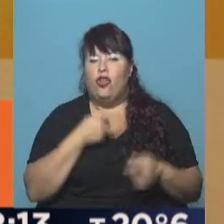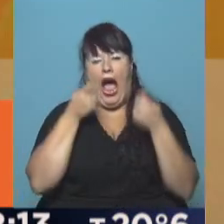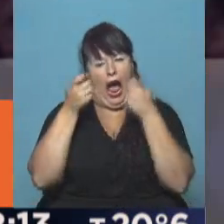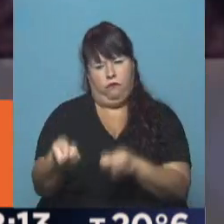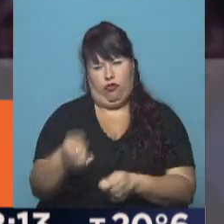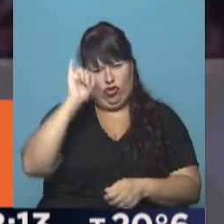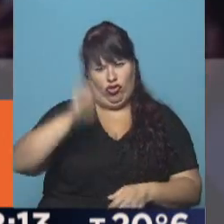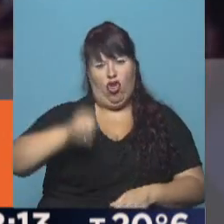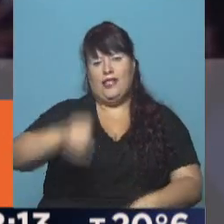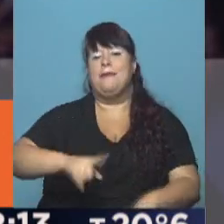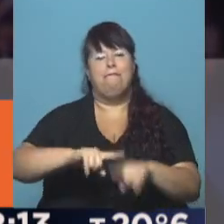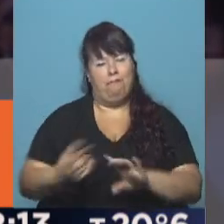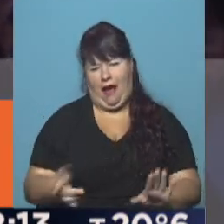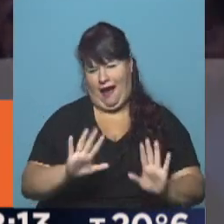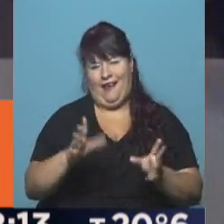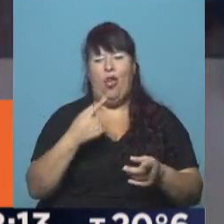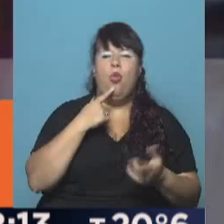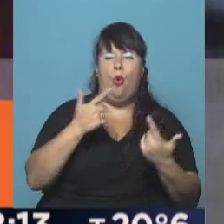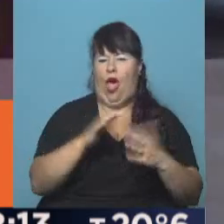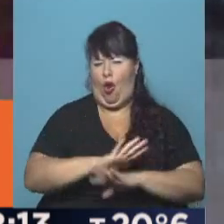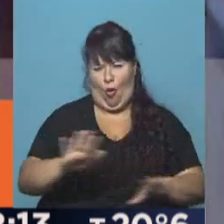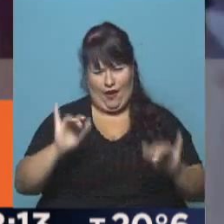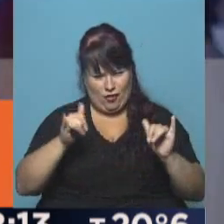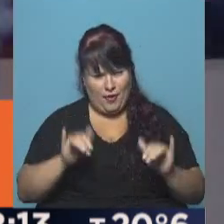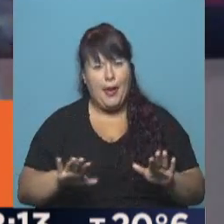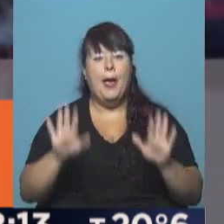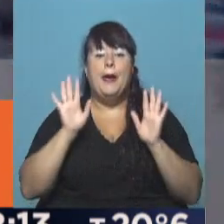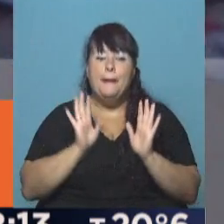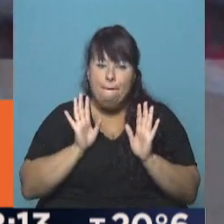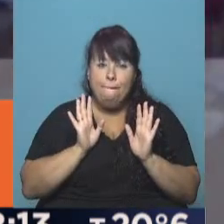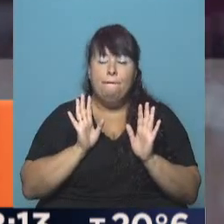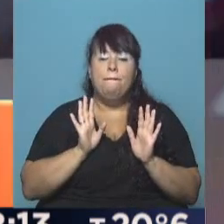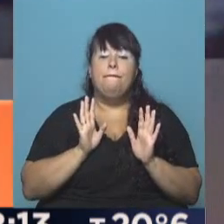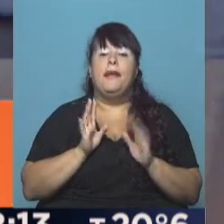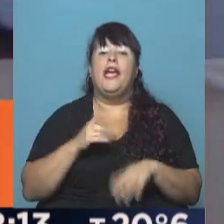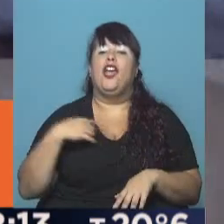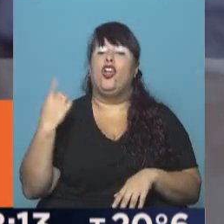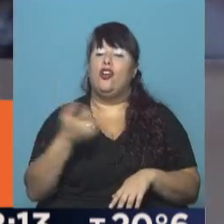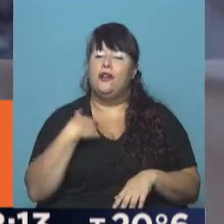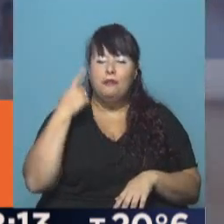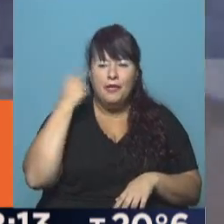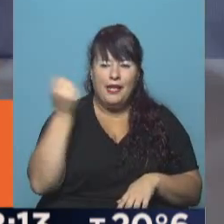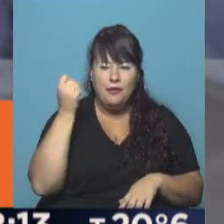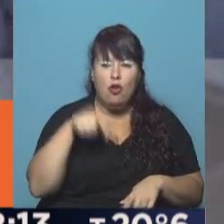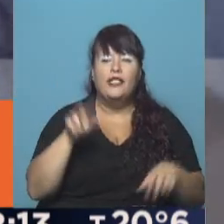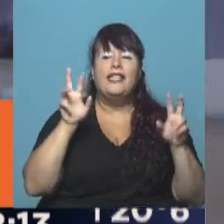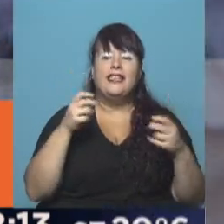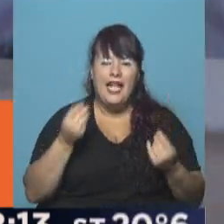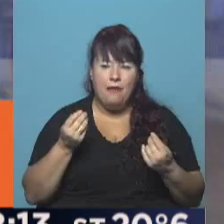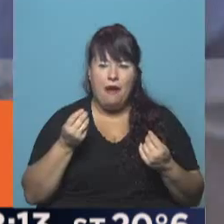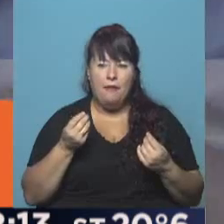completamente al paro eso está en fuera de discusión pero nuestra nuestra valoración del tema